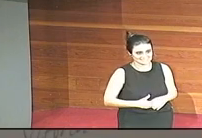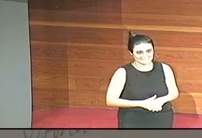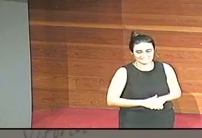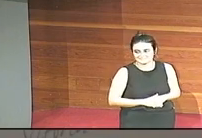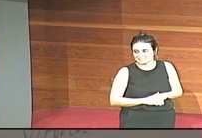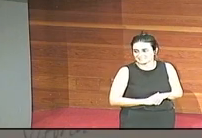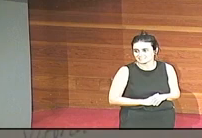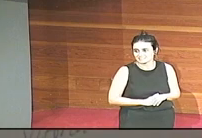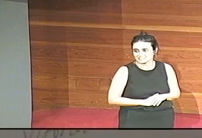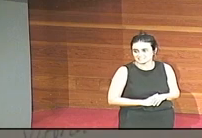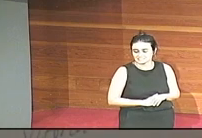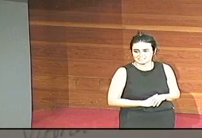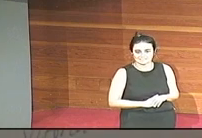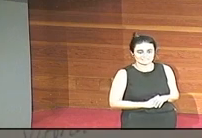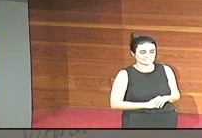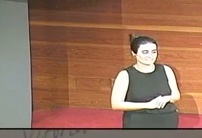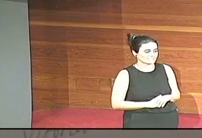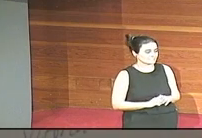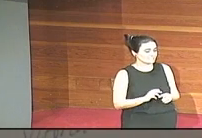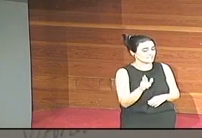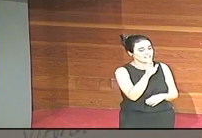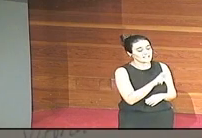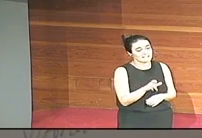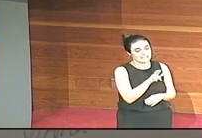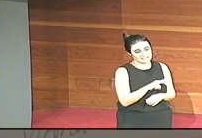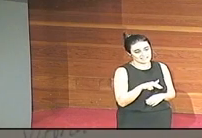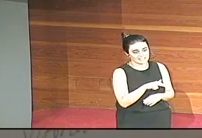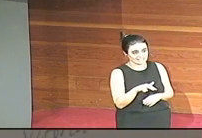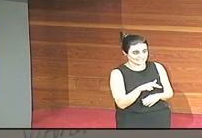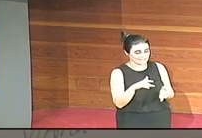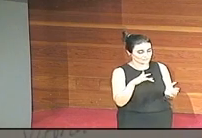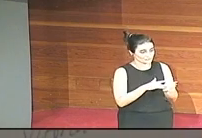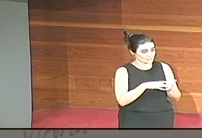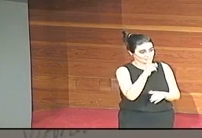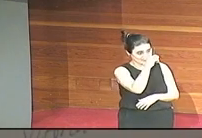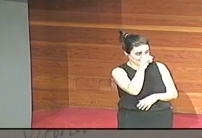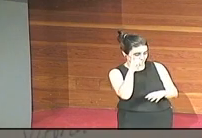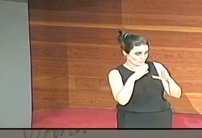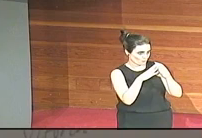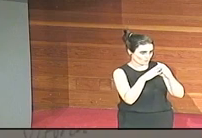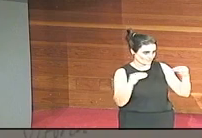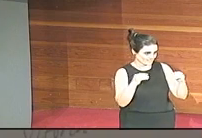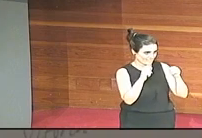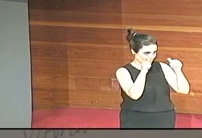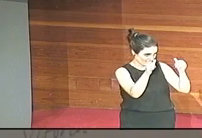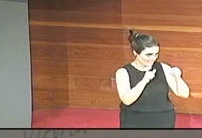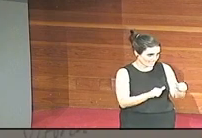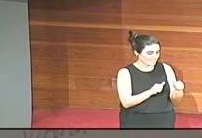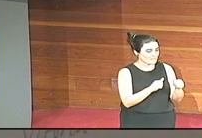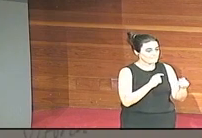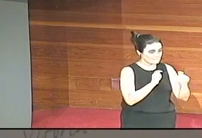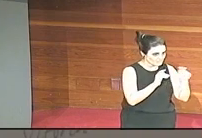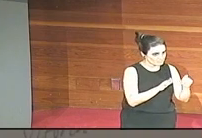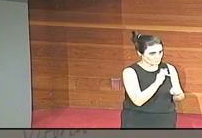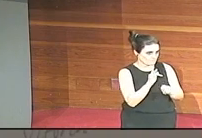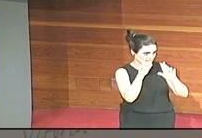decía que maría es el licenciado en periodismo por la universidad complutense de madrid y licenciada en historia por la uned maría ejerce el periodismo ambiental